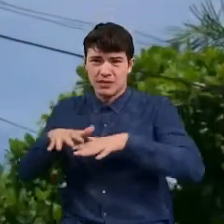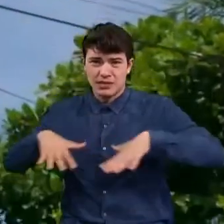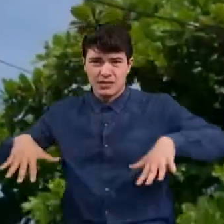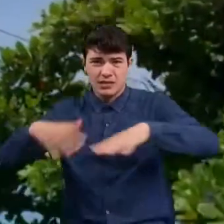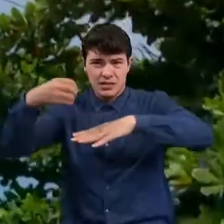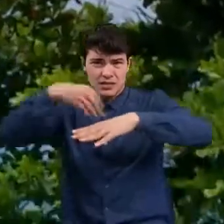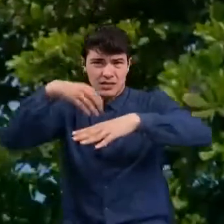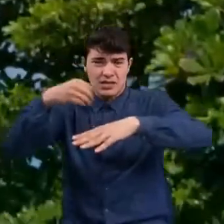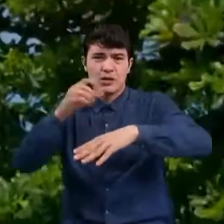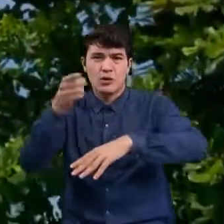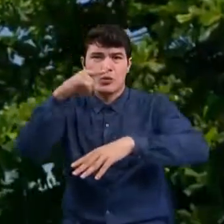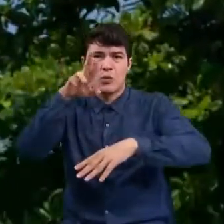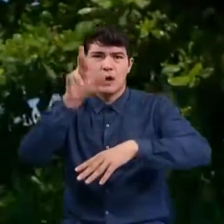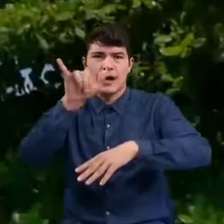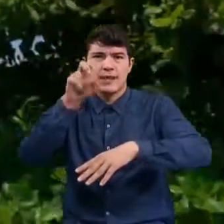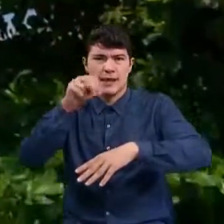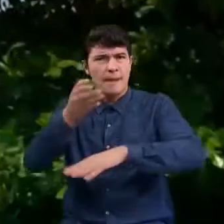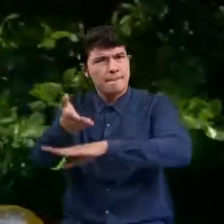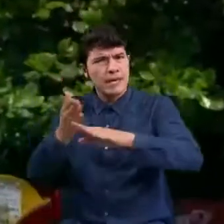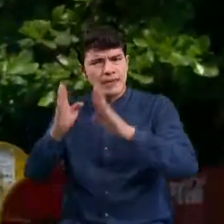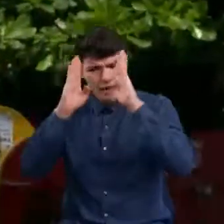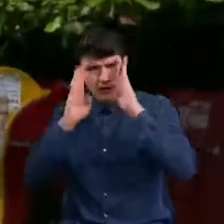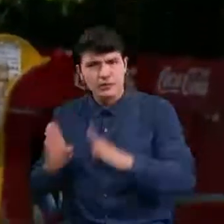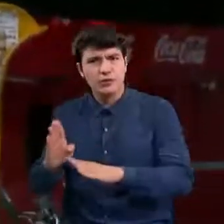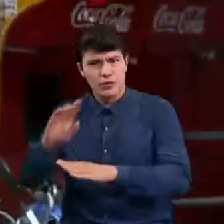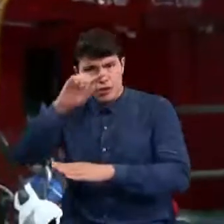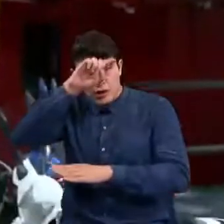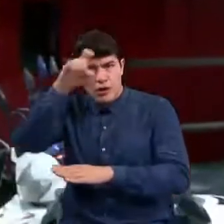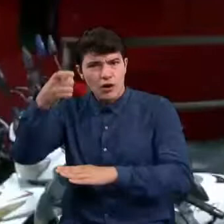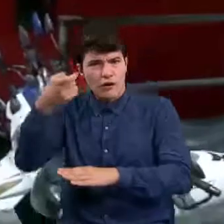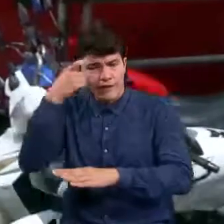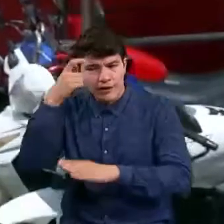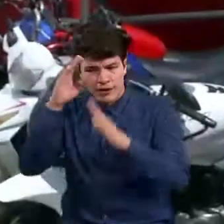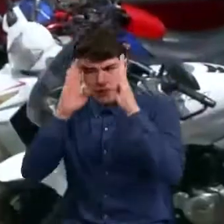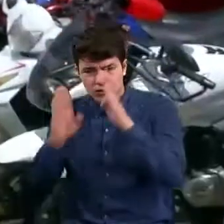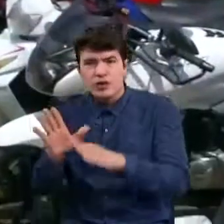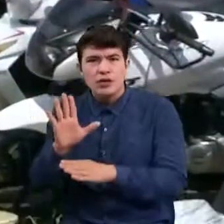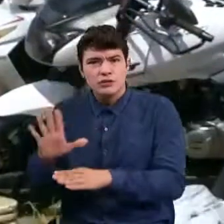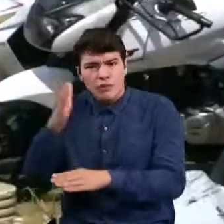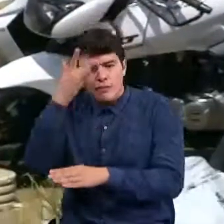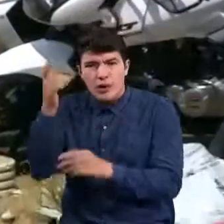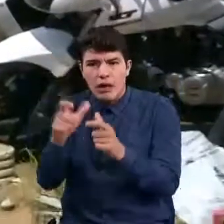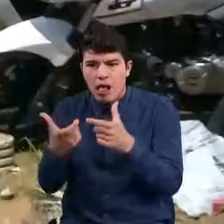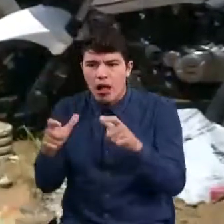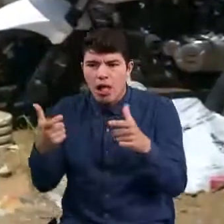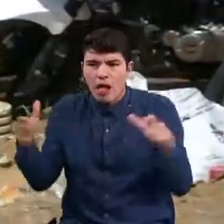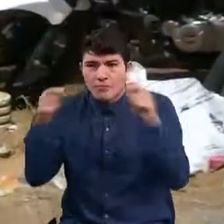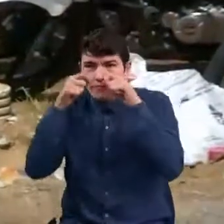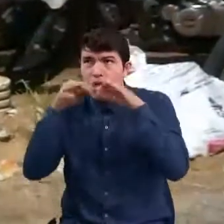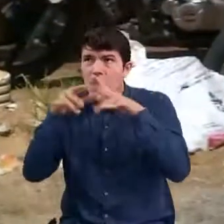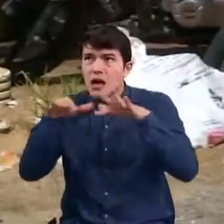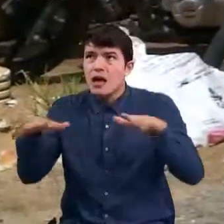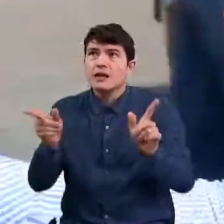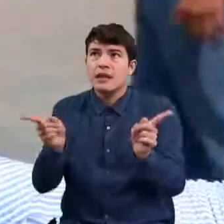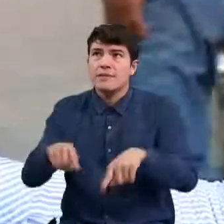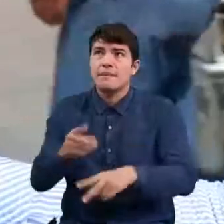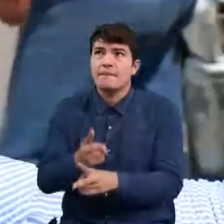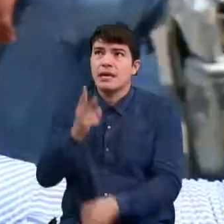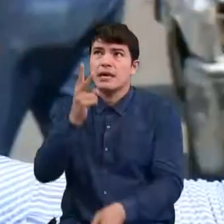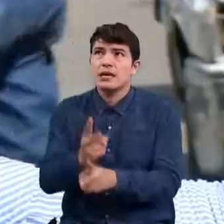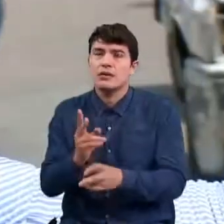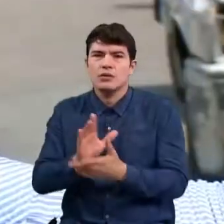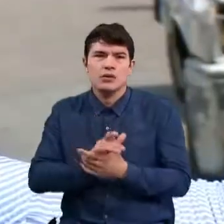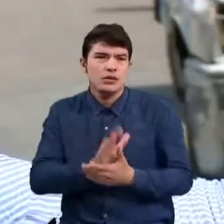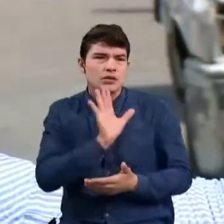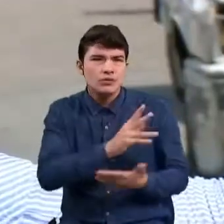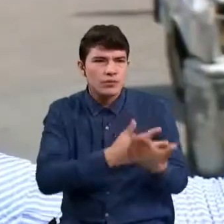reclama la presencia de las autoridades municipales y departamentales ante el aumento desmesurado de contaminación y peligro que este proyecto